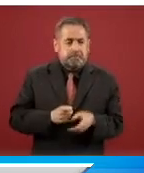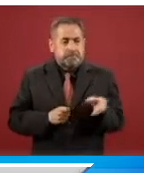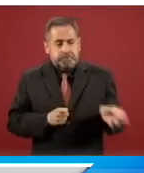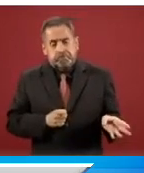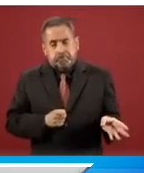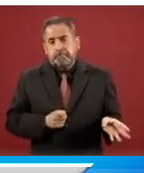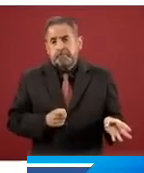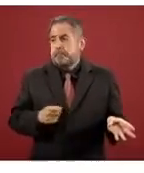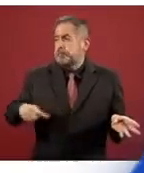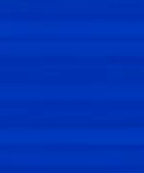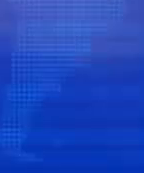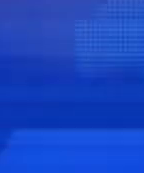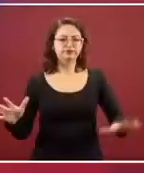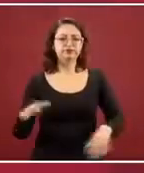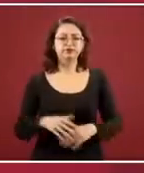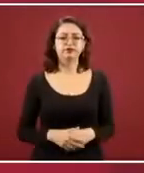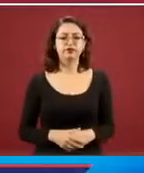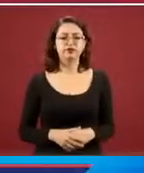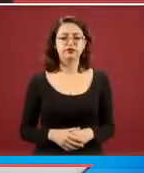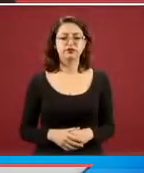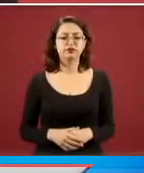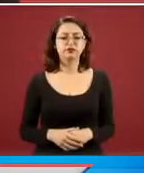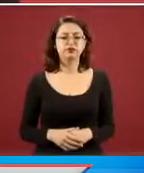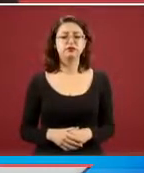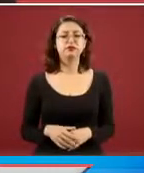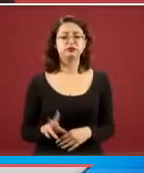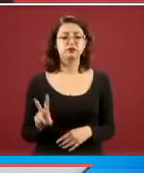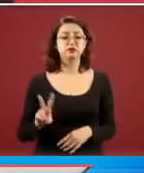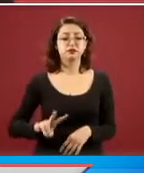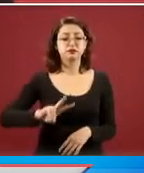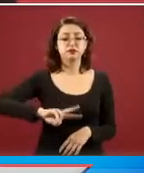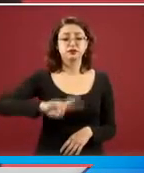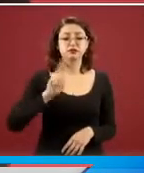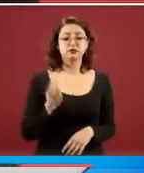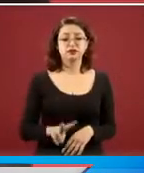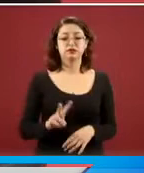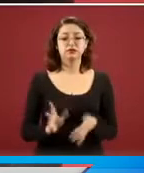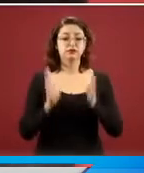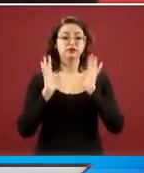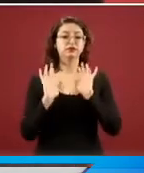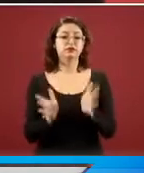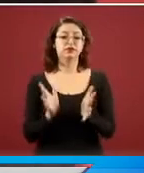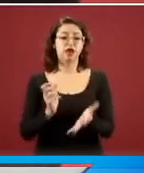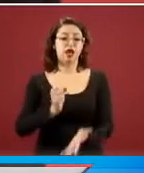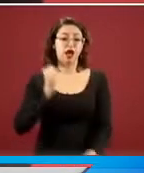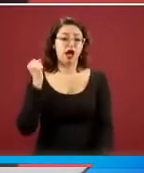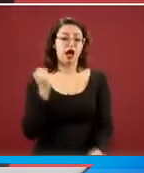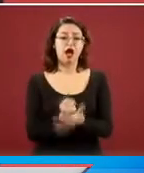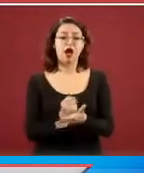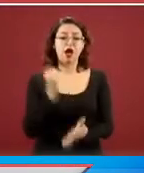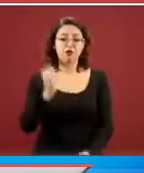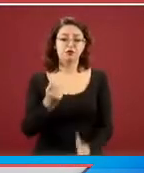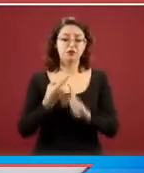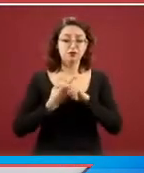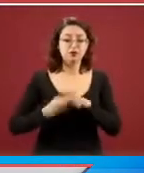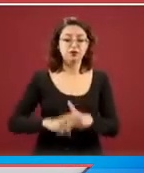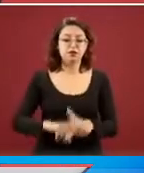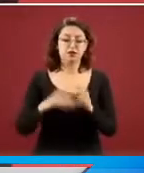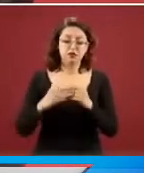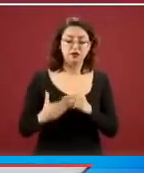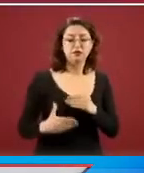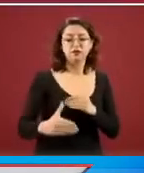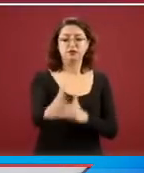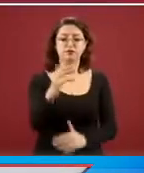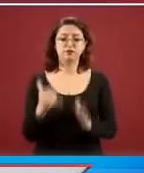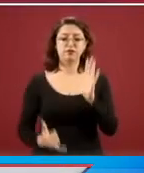todo el país. Banco de Bienestar. El Banco de Bienestar tendrá funciones como el manejo de remesas y